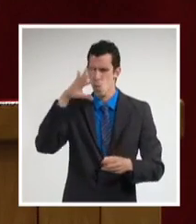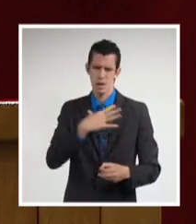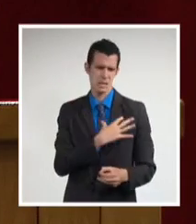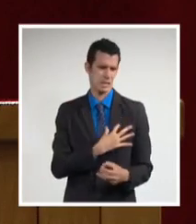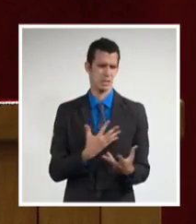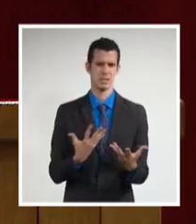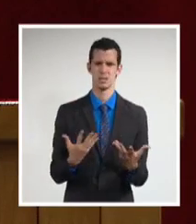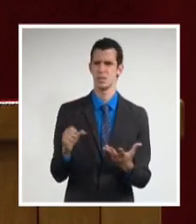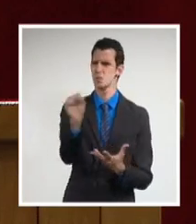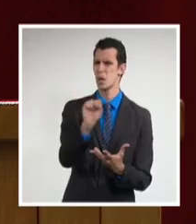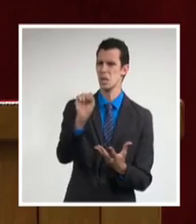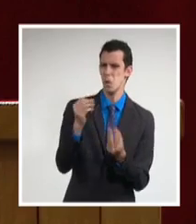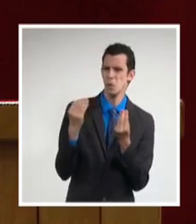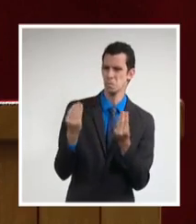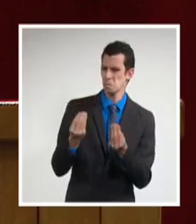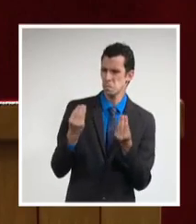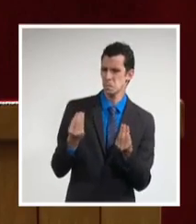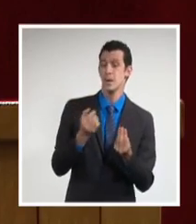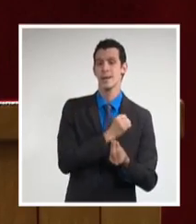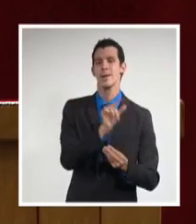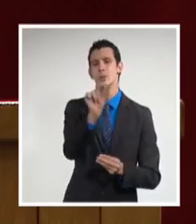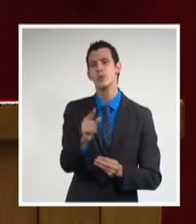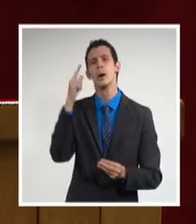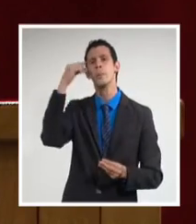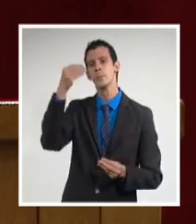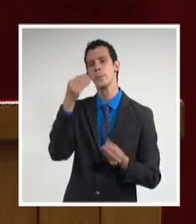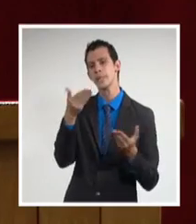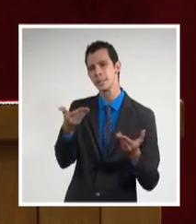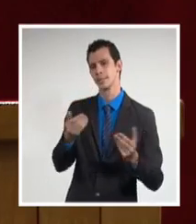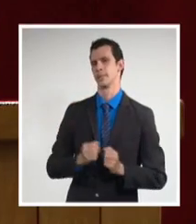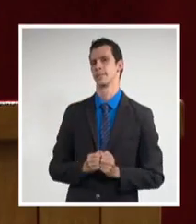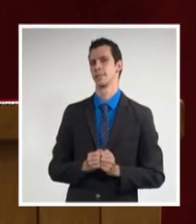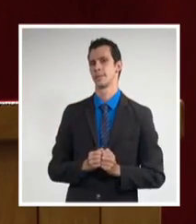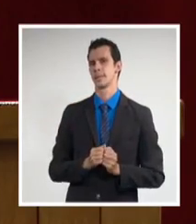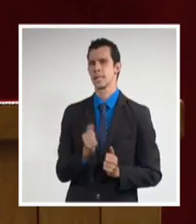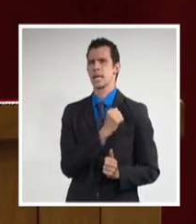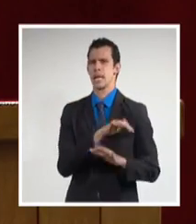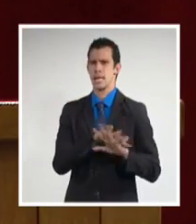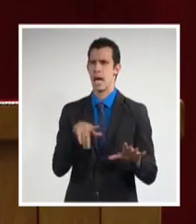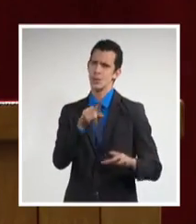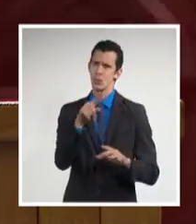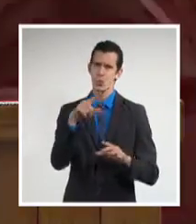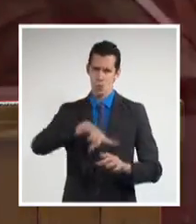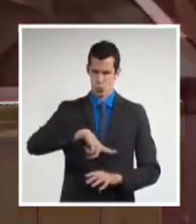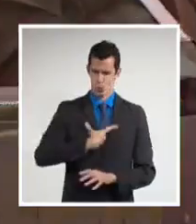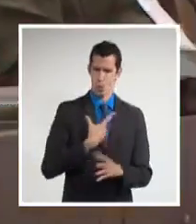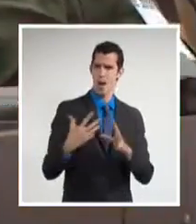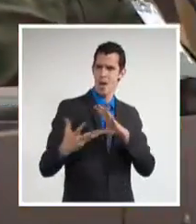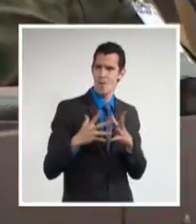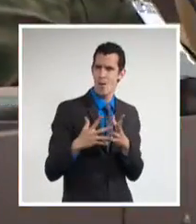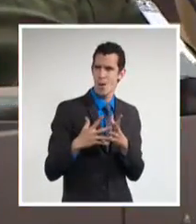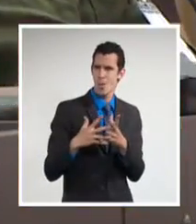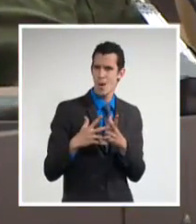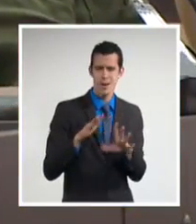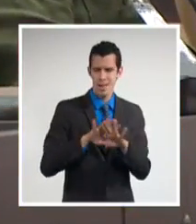y la cultura, sostén espiritual de la nación cubana, lo primero que hay que salvar, como advirtió